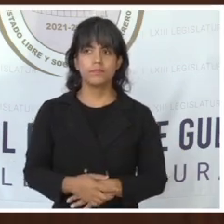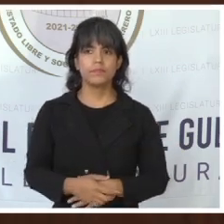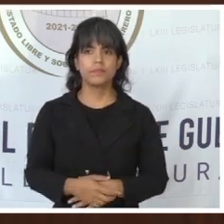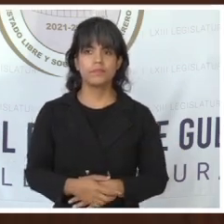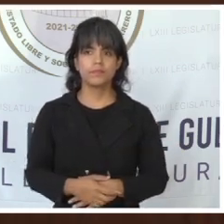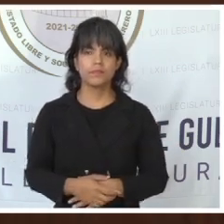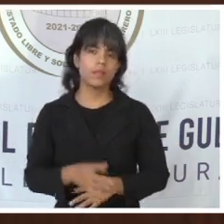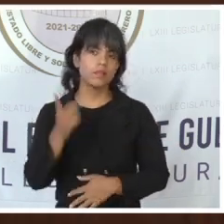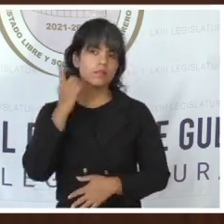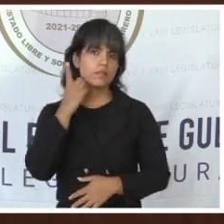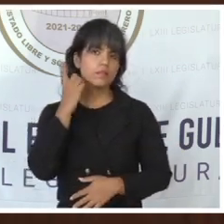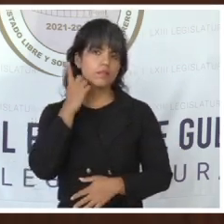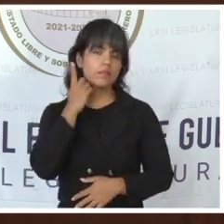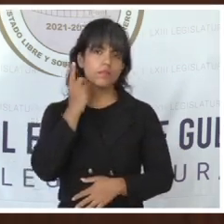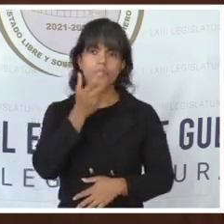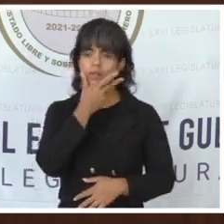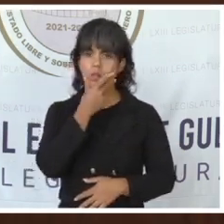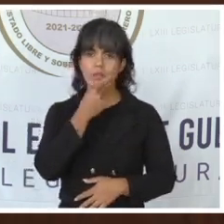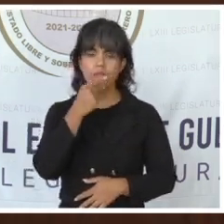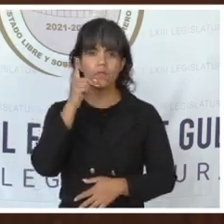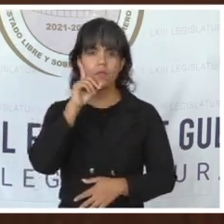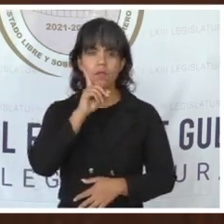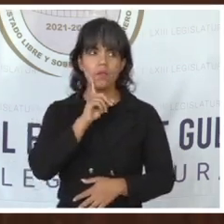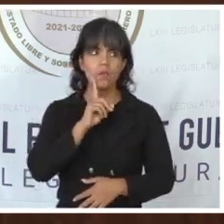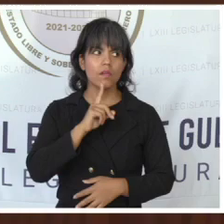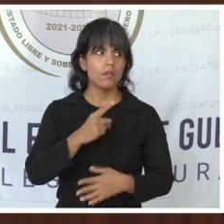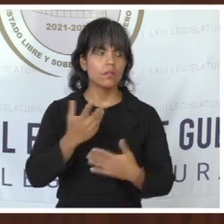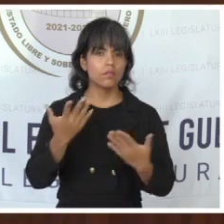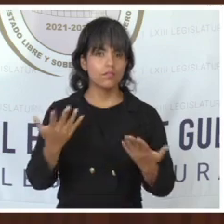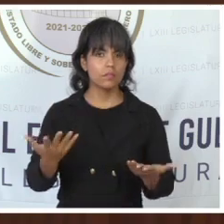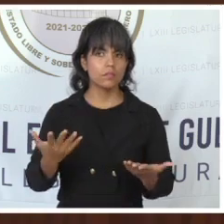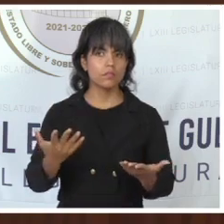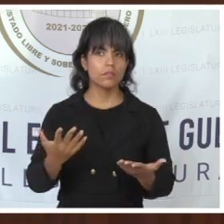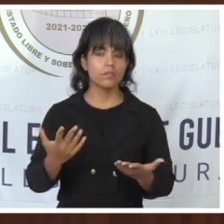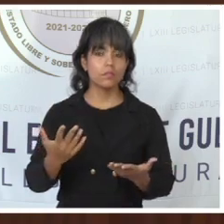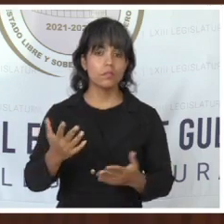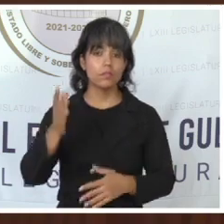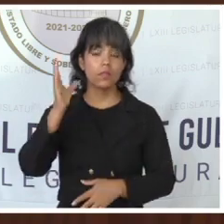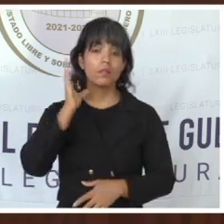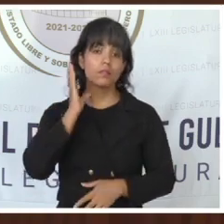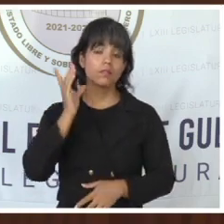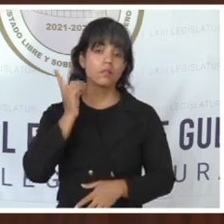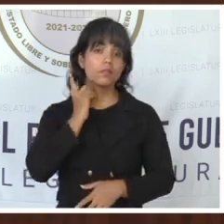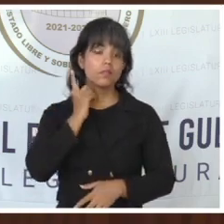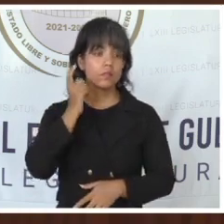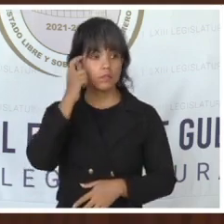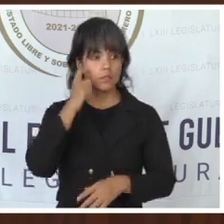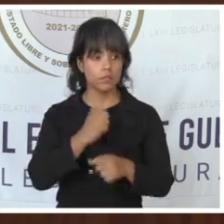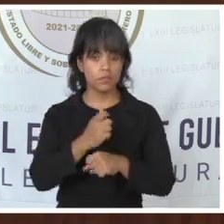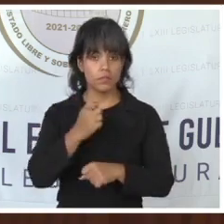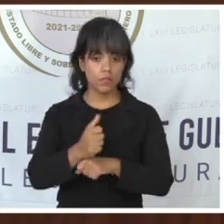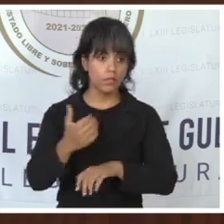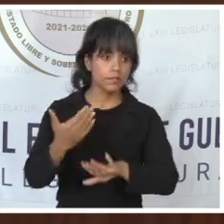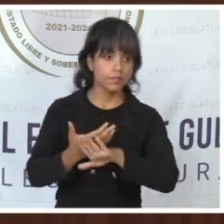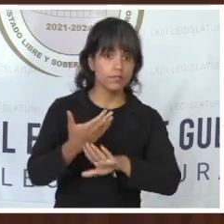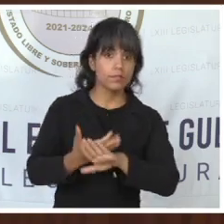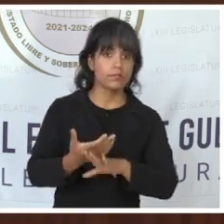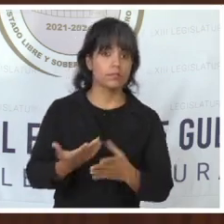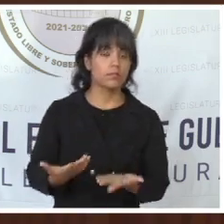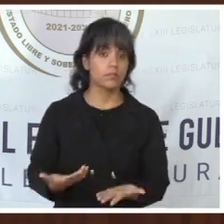diputados, a lo que pudiera señalarse al Congreso del Estado. Es a que estamos vulnerando el